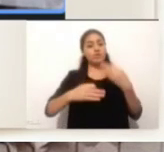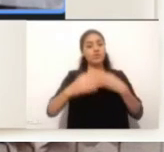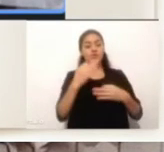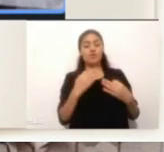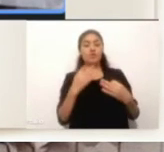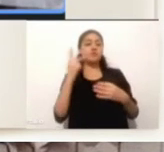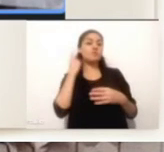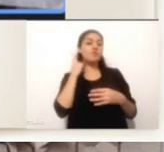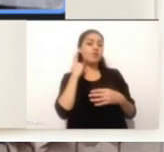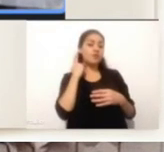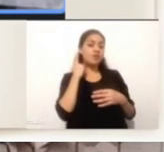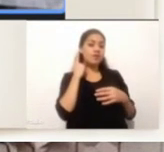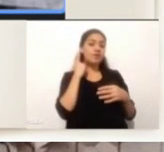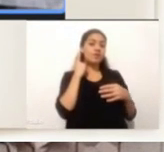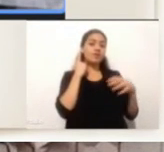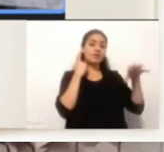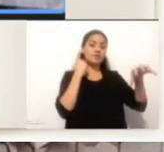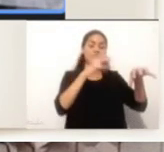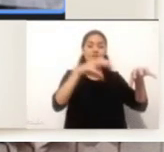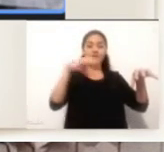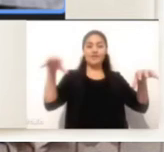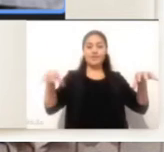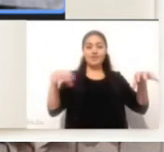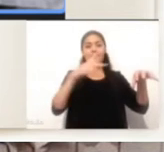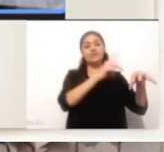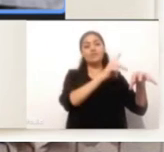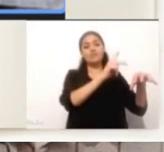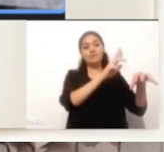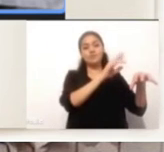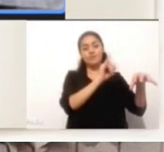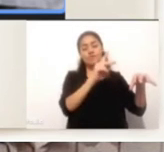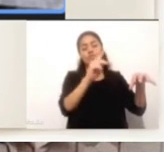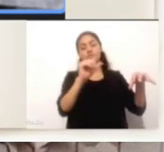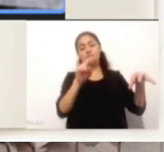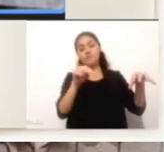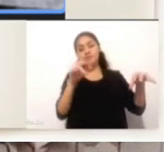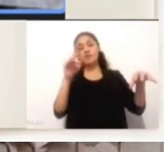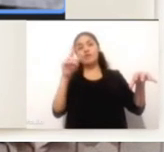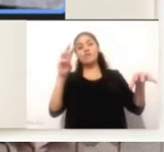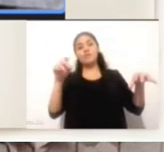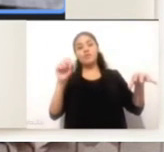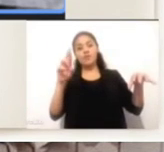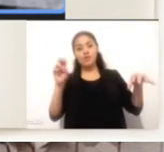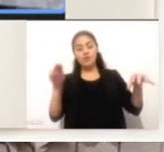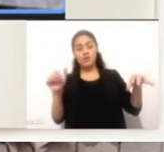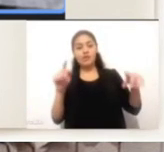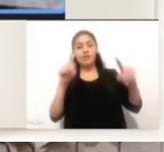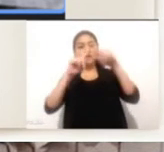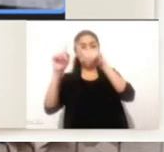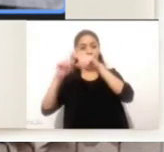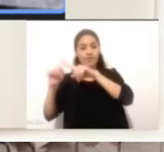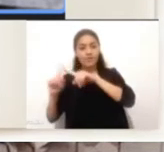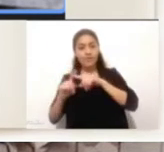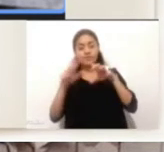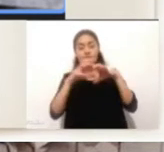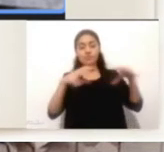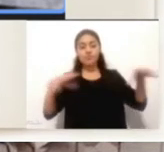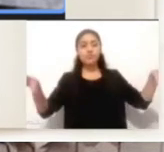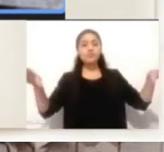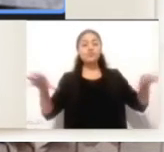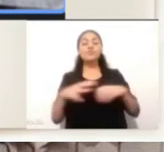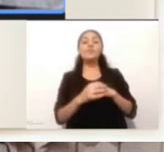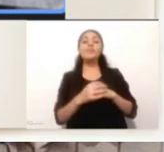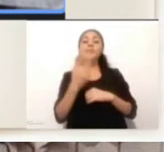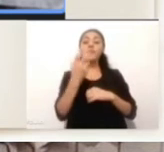las autoridades administrativas electorales, así como a las y los contendientes que se sometieron a